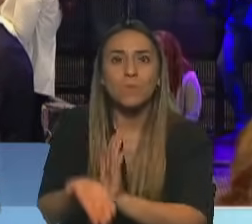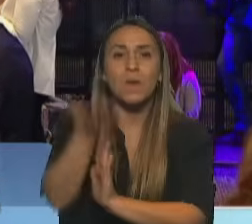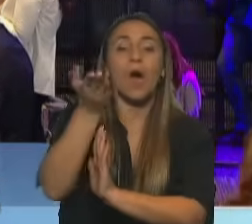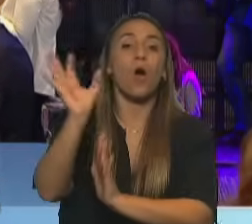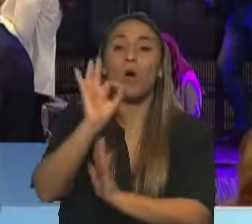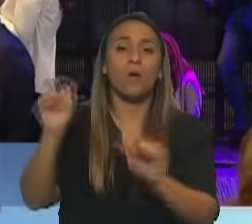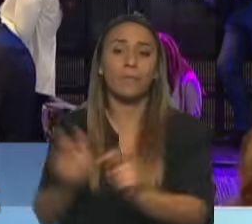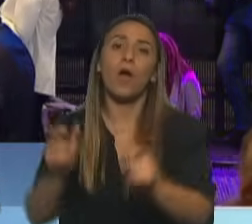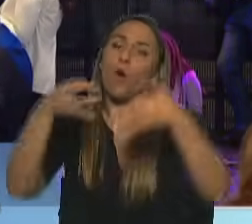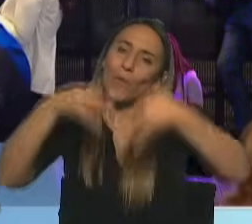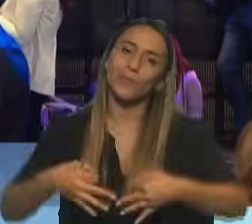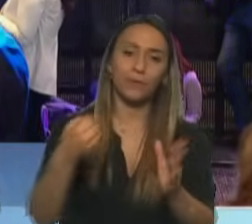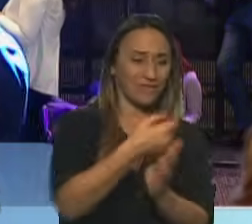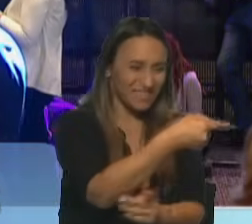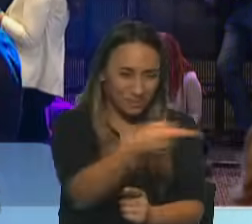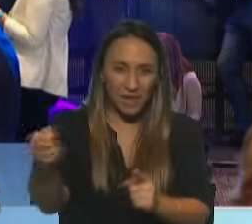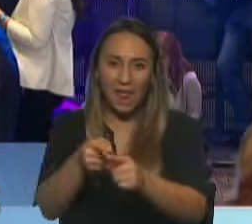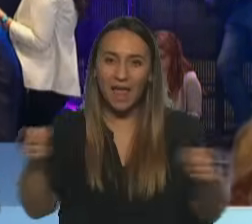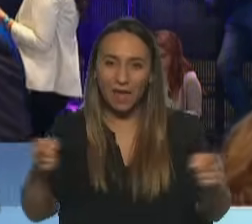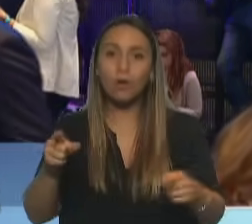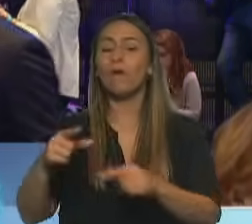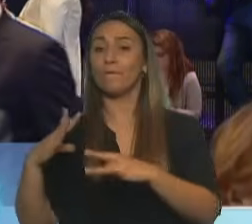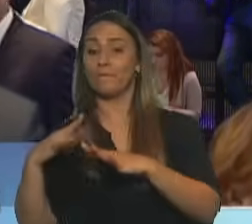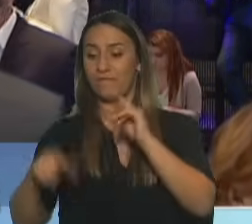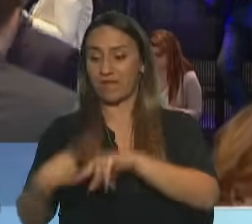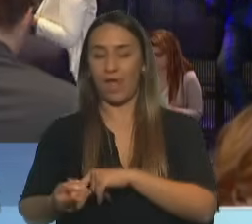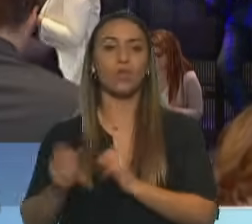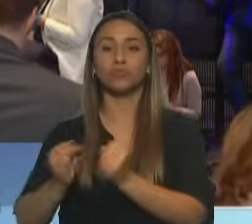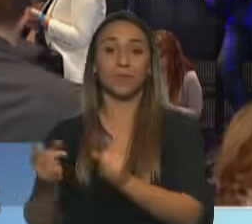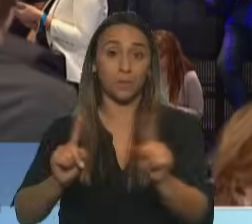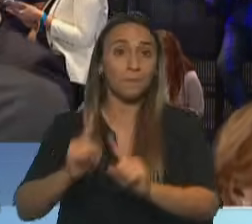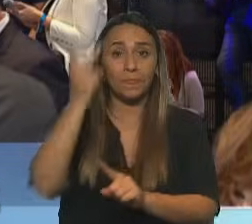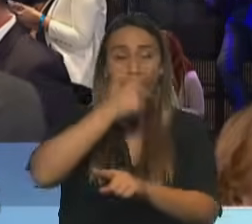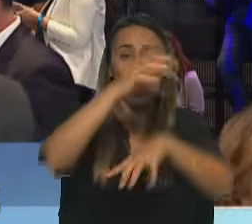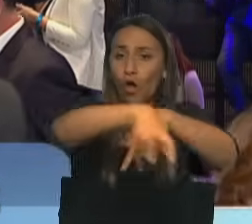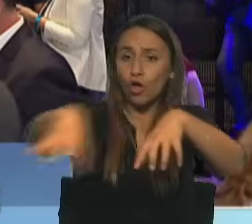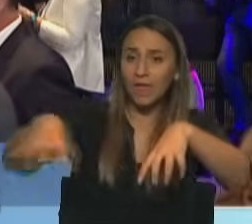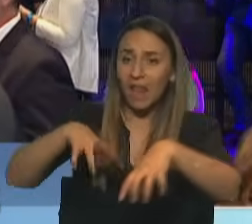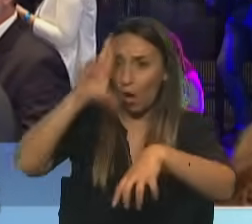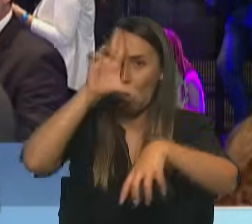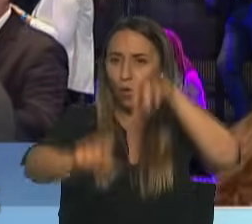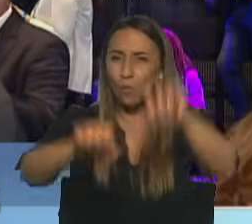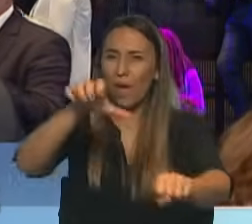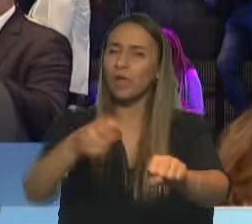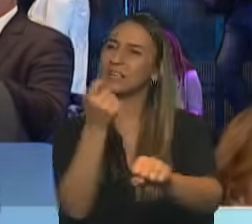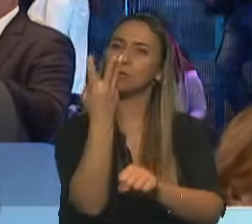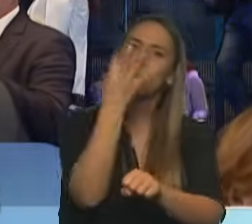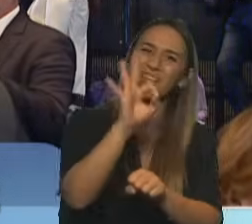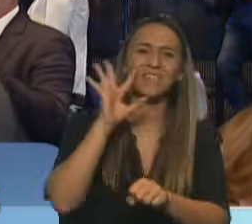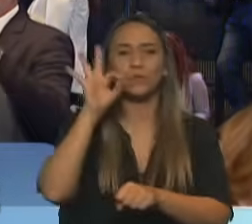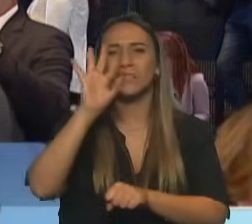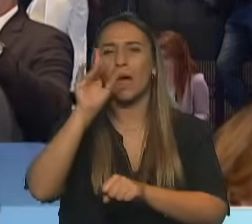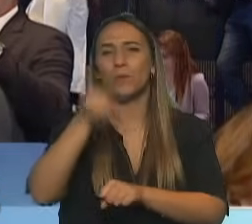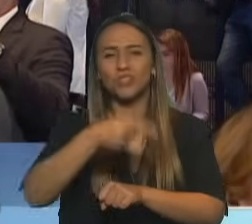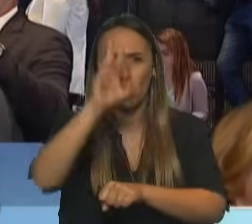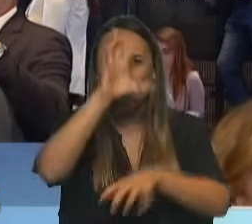fin de semana largo, un feriado que no se suspendió. Si bien la ocupación hotelera en la mayoría de los centros turísticos del país estaba en un 40, un 50% como